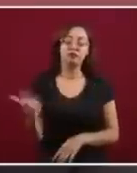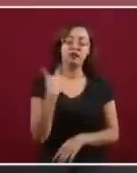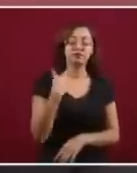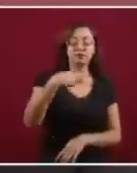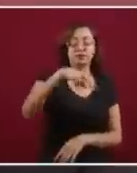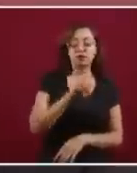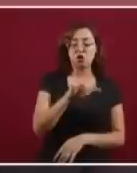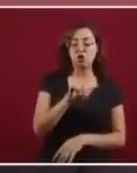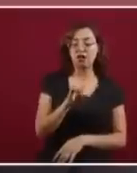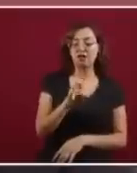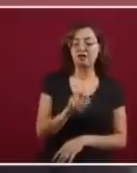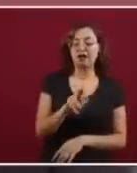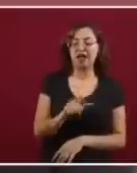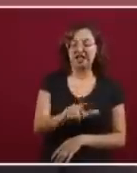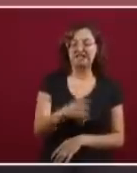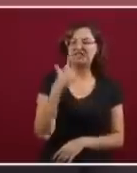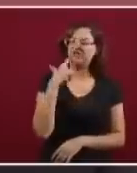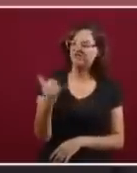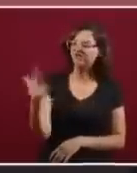esmeraron en destruir